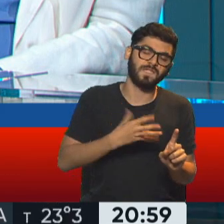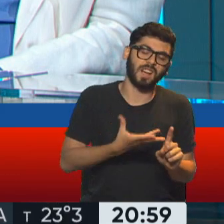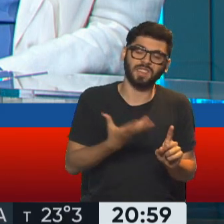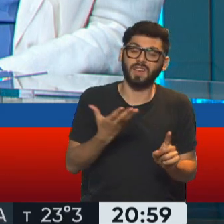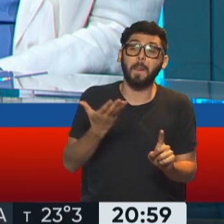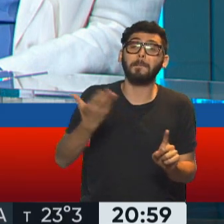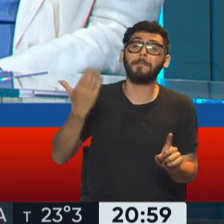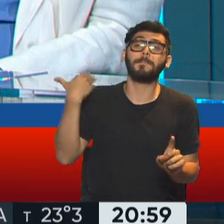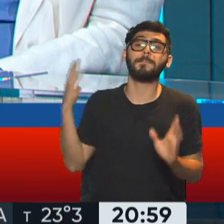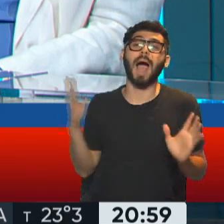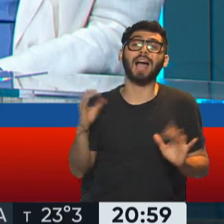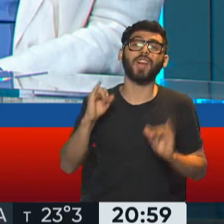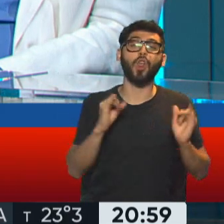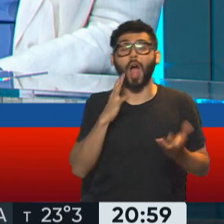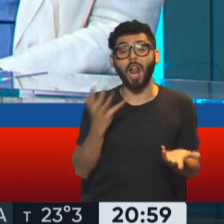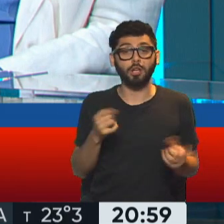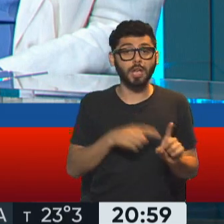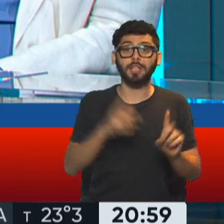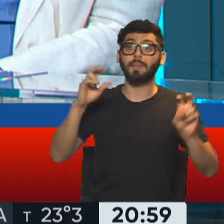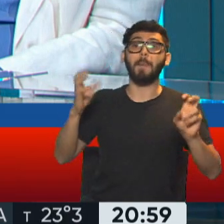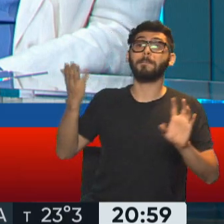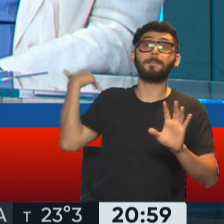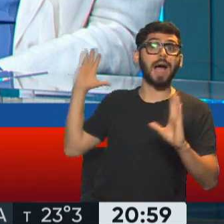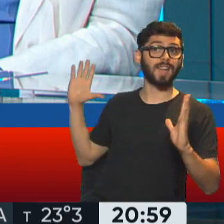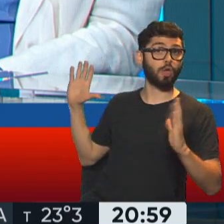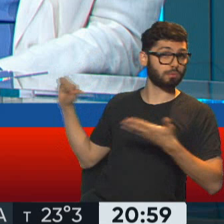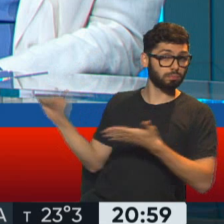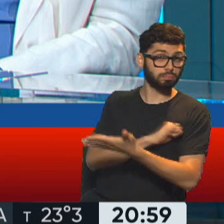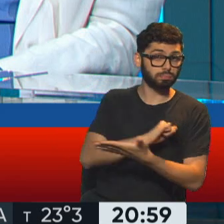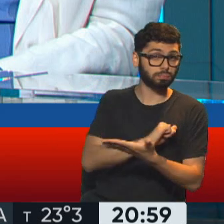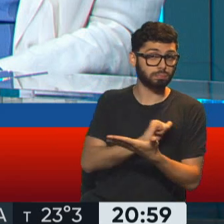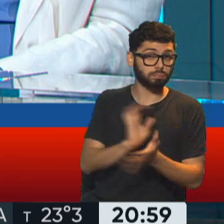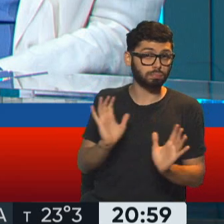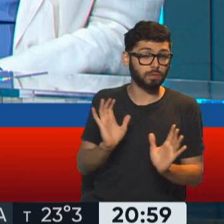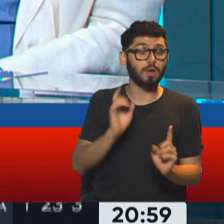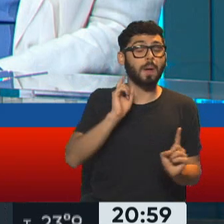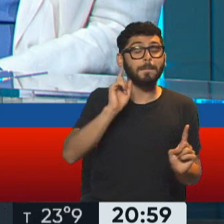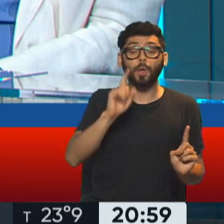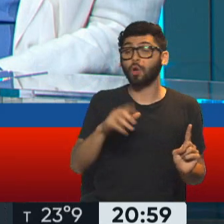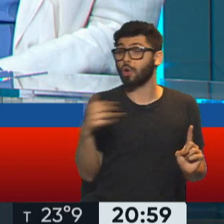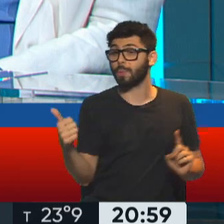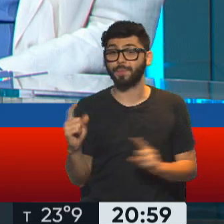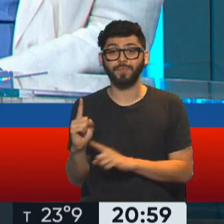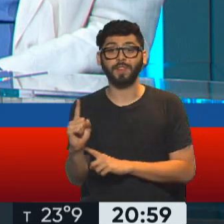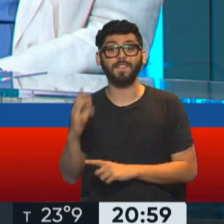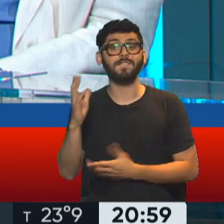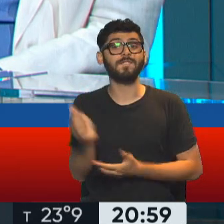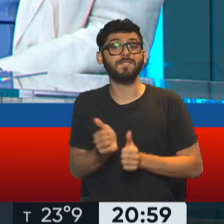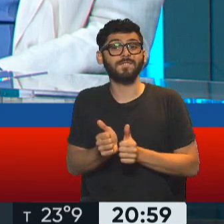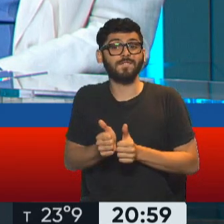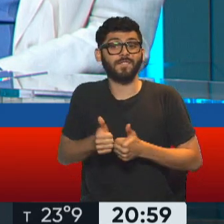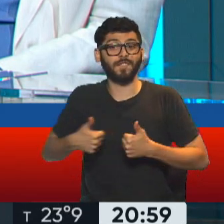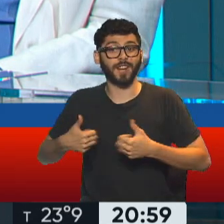debería tener, y ella lo que ha hecho es anular su pasado. Ahora, la otra cuestión es que de la vereda enfrente, el Frente de Todos no ha tenido